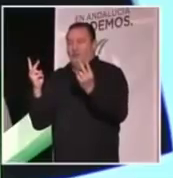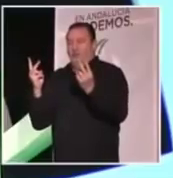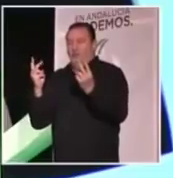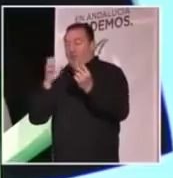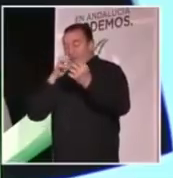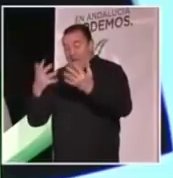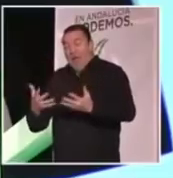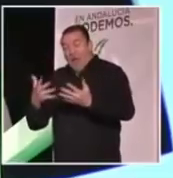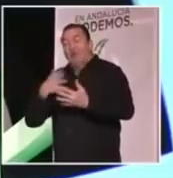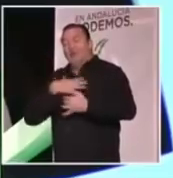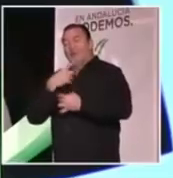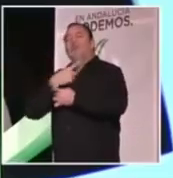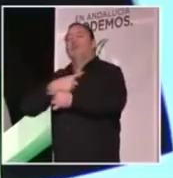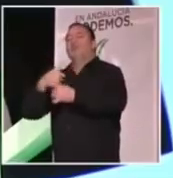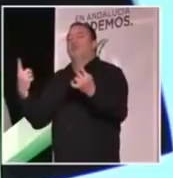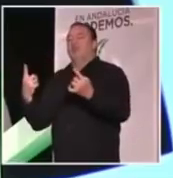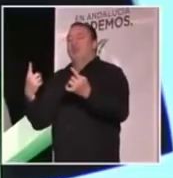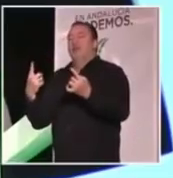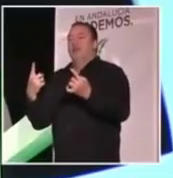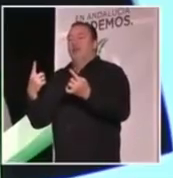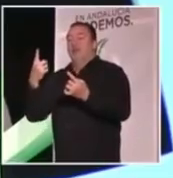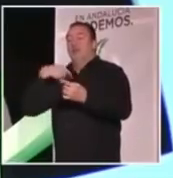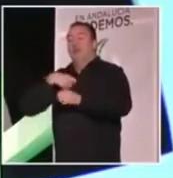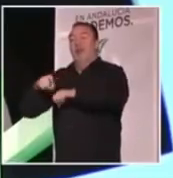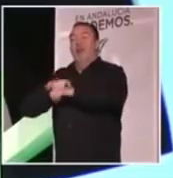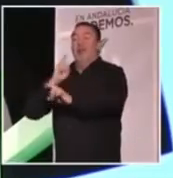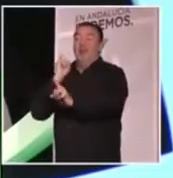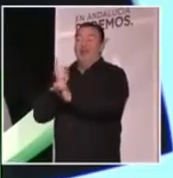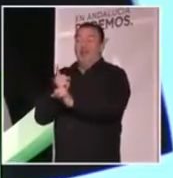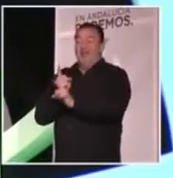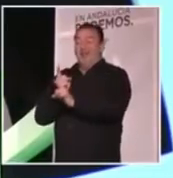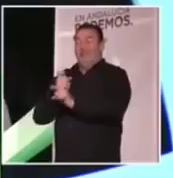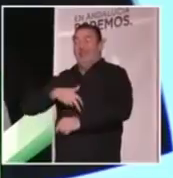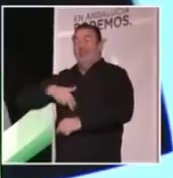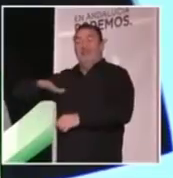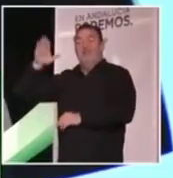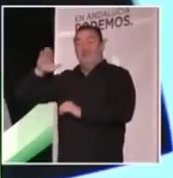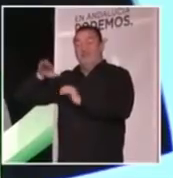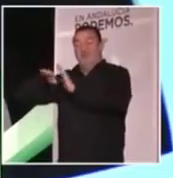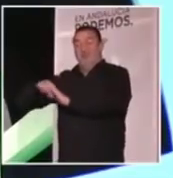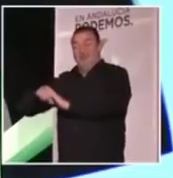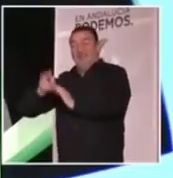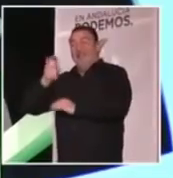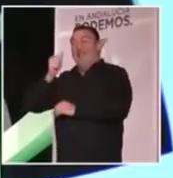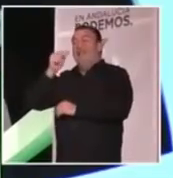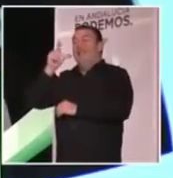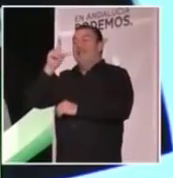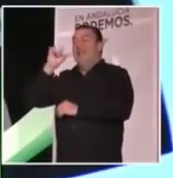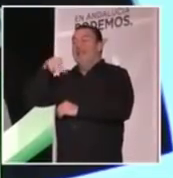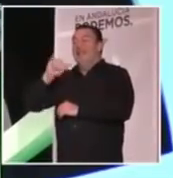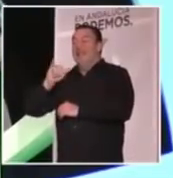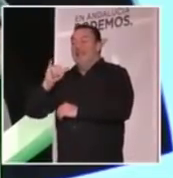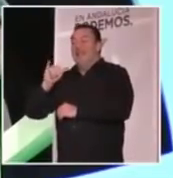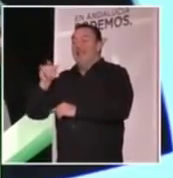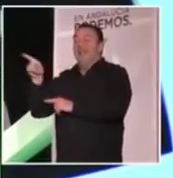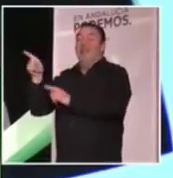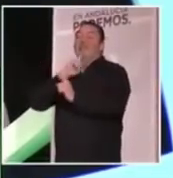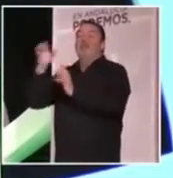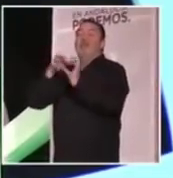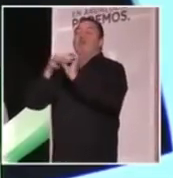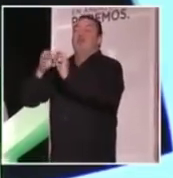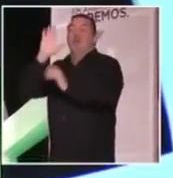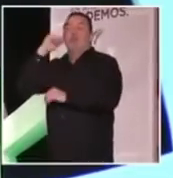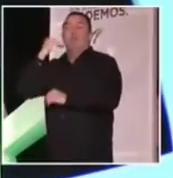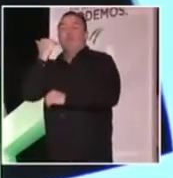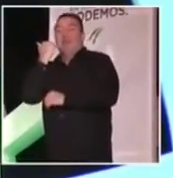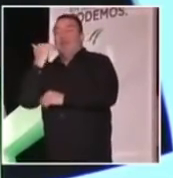Hoy podemos afirmar que los racistas, que los fascistas, que Salvini son hijos de Merkel y de todos aquellos